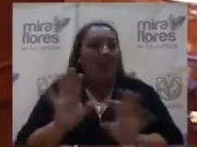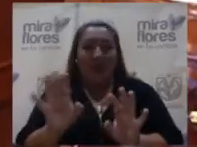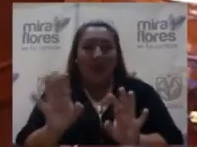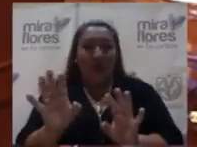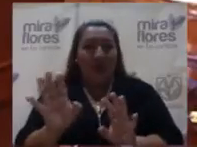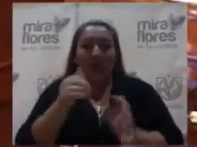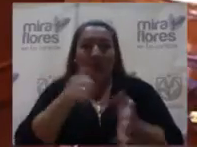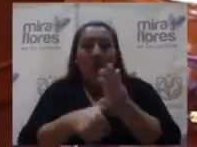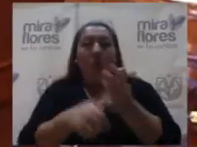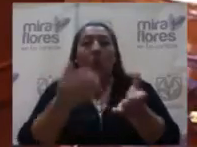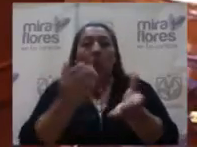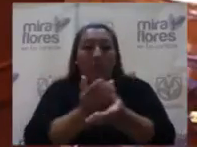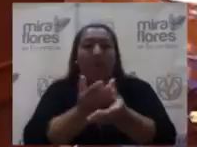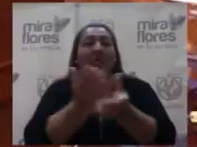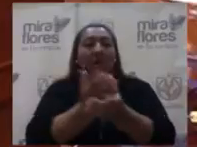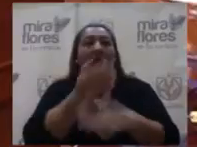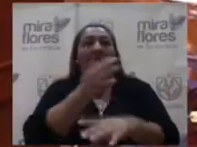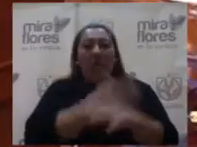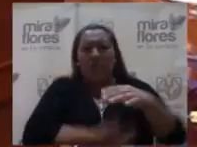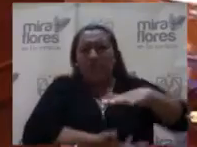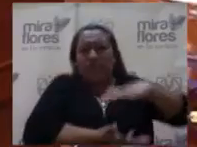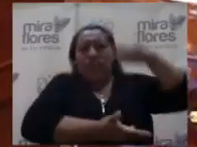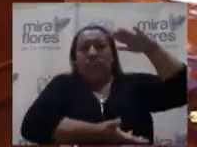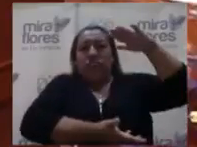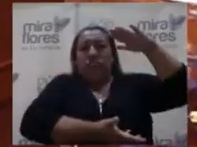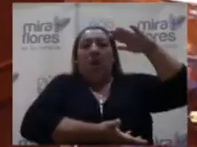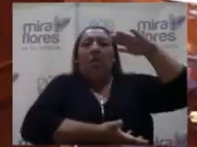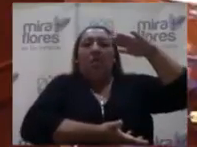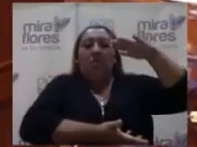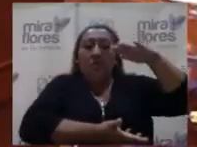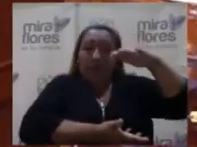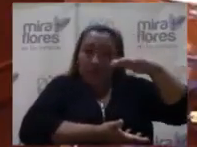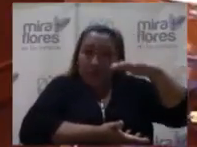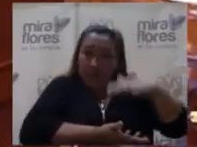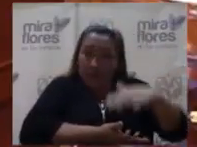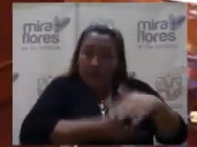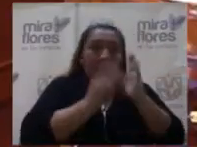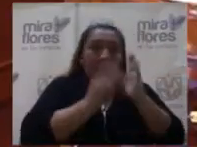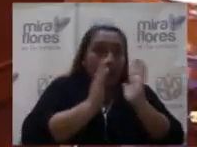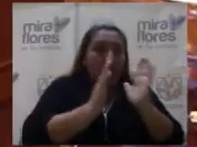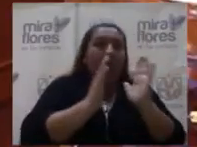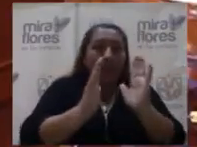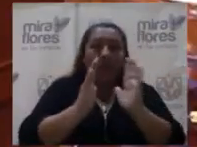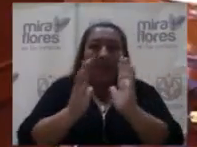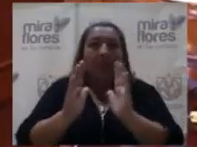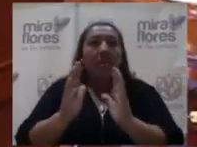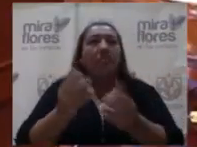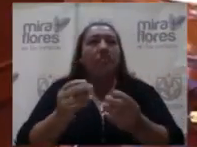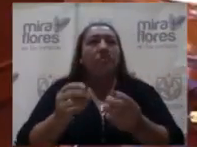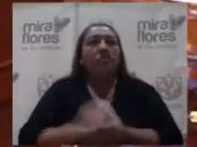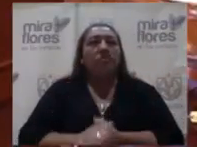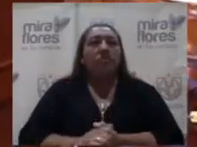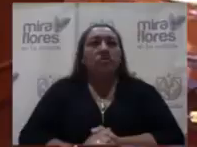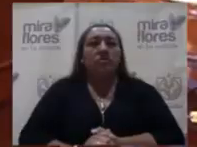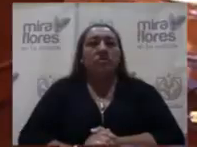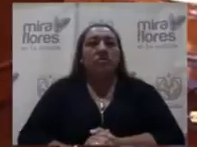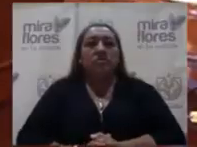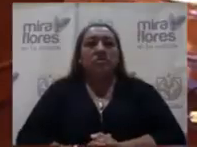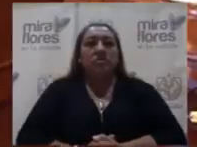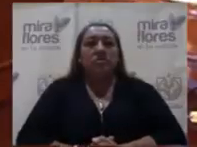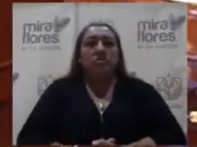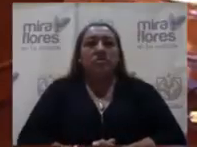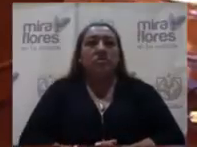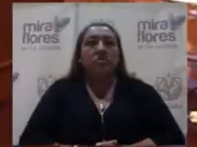expedientes, ni expedientes ingresados antes de esta fecha del 22 de noviembre, ni expedientes ingresados con posterioridad